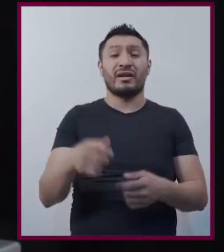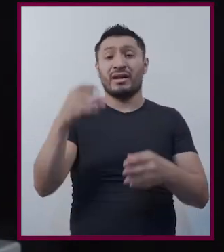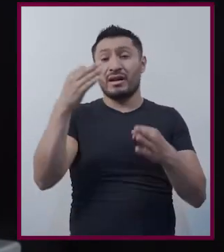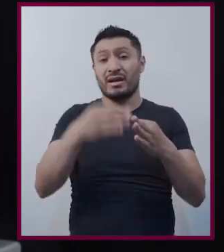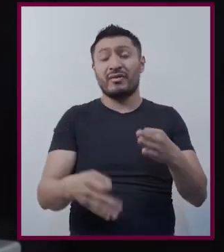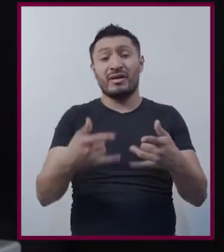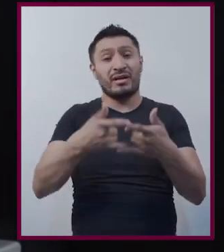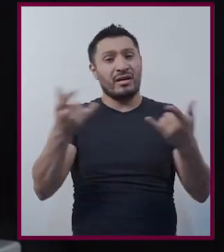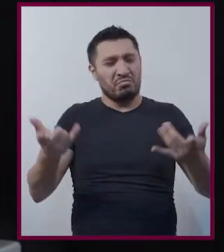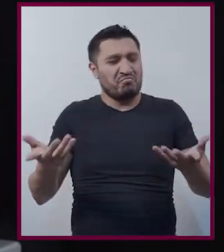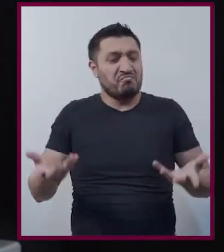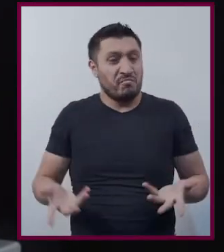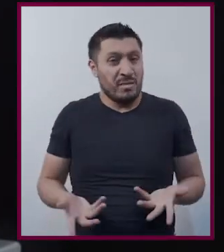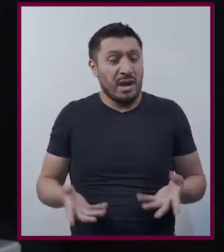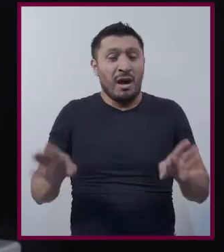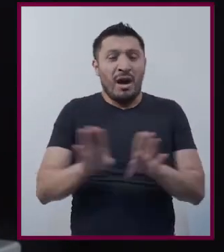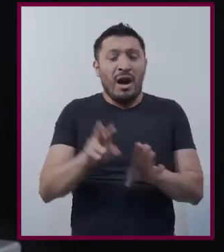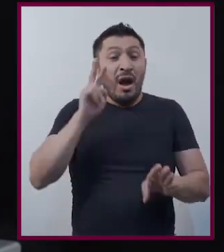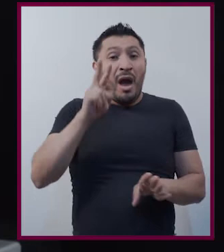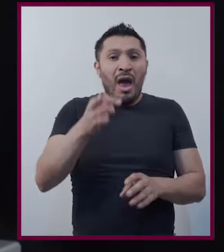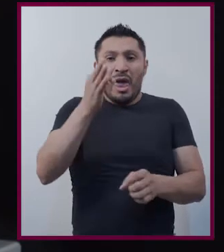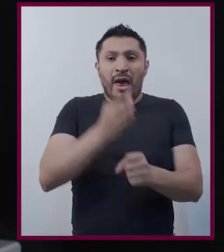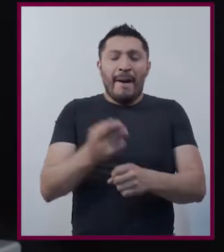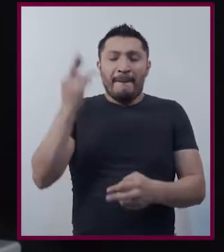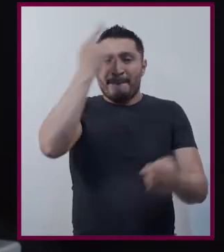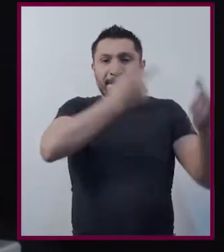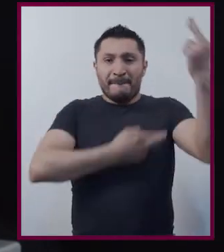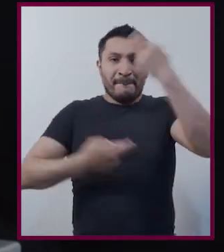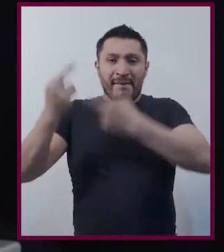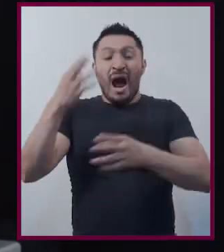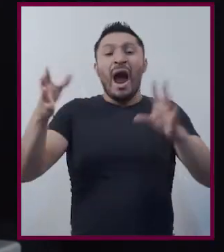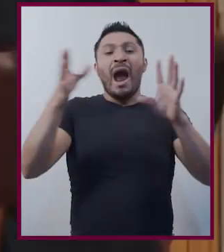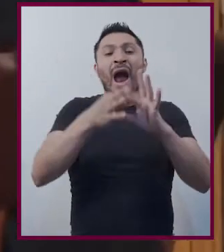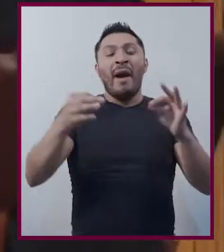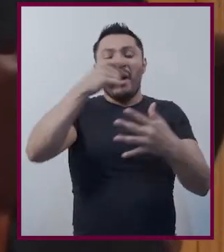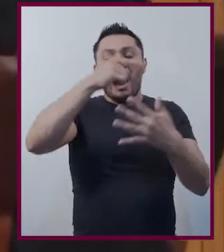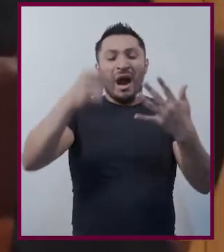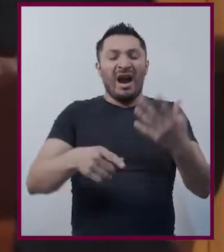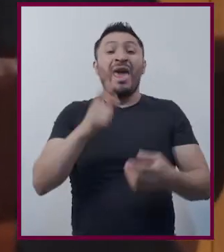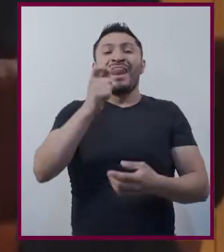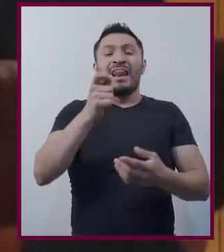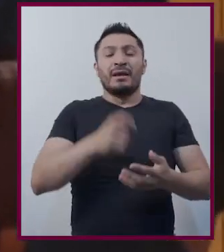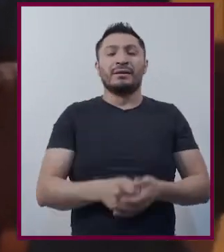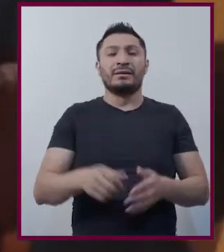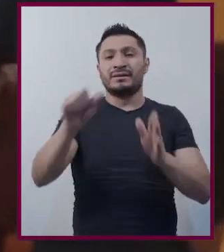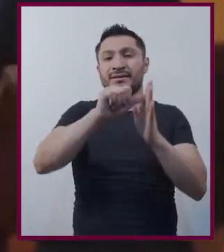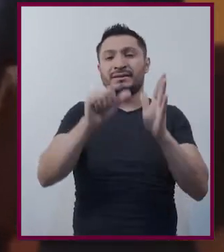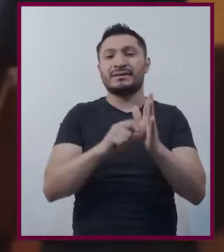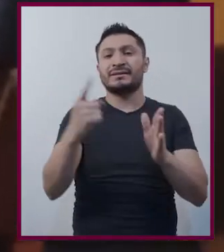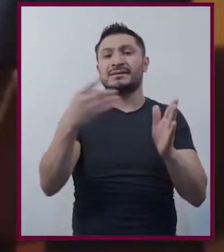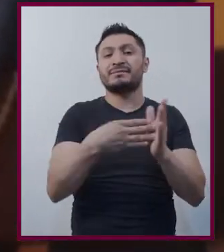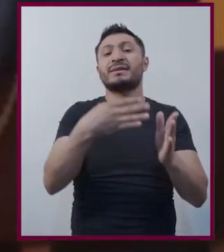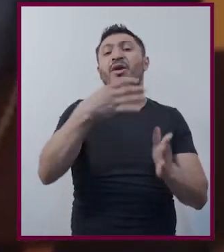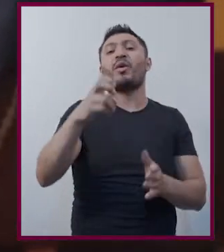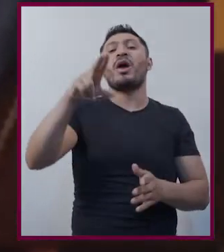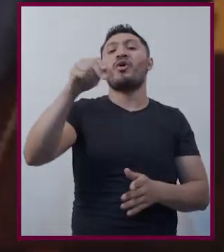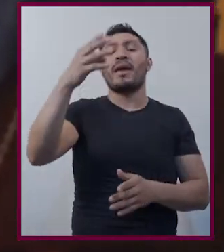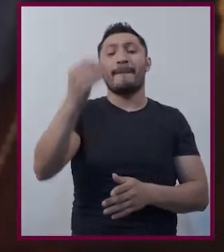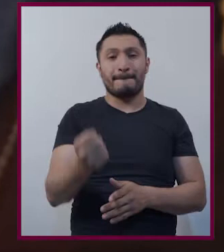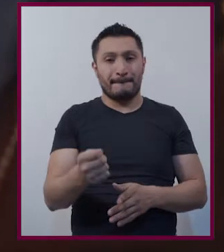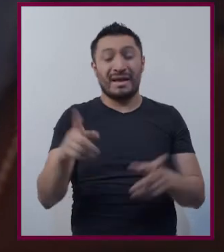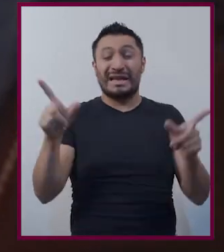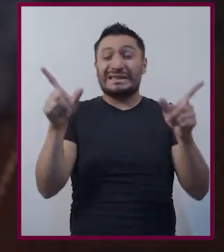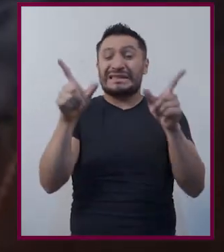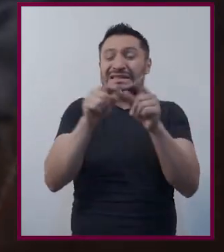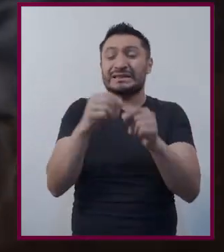historia. ¿Qué te parece si revisamos sus principales argumentos? En su artículo de 1989, que resume